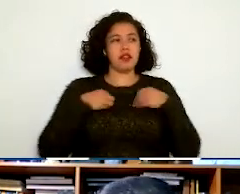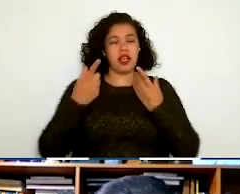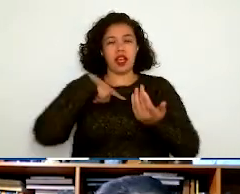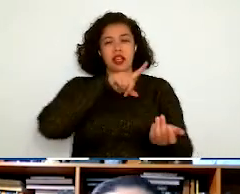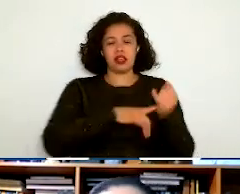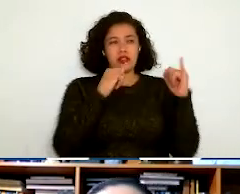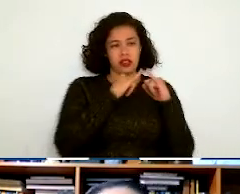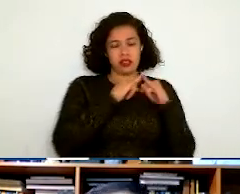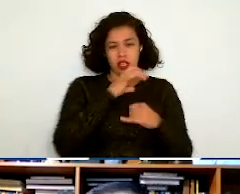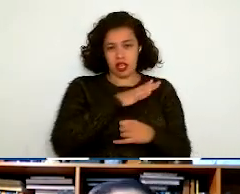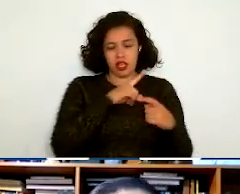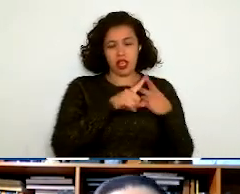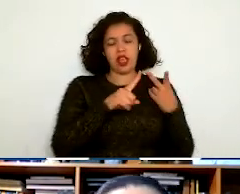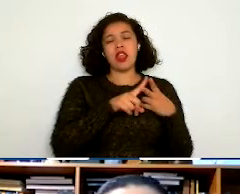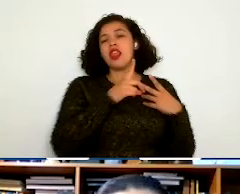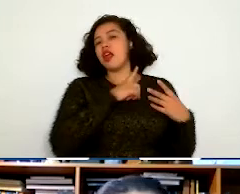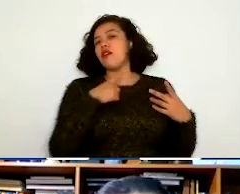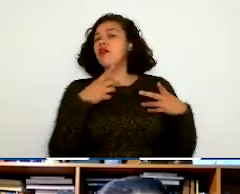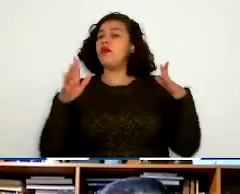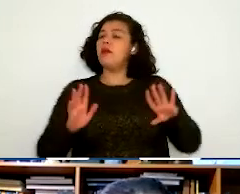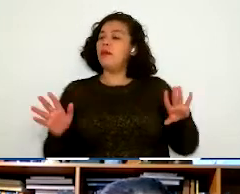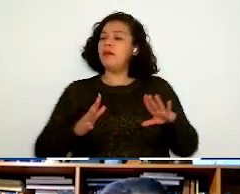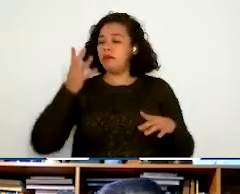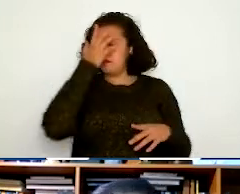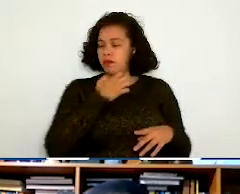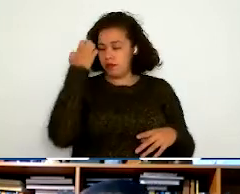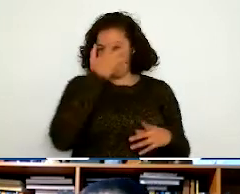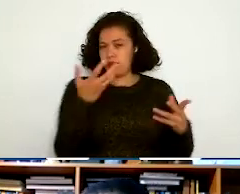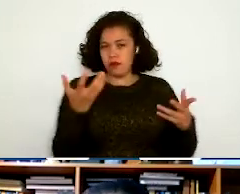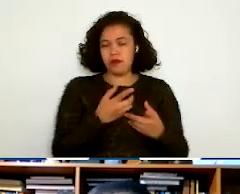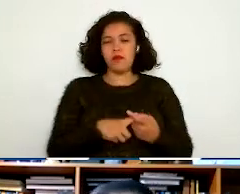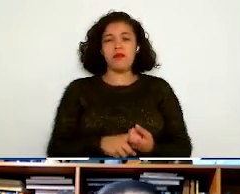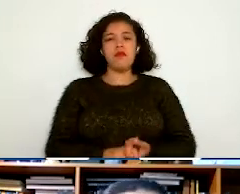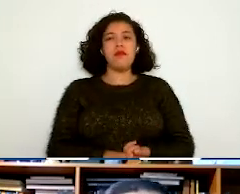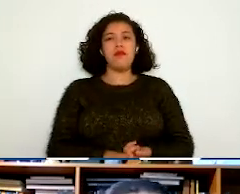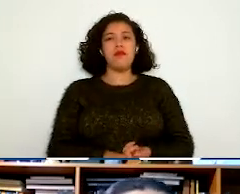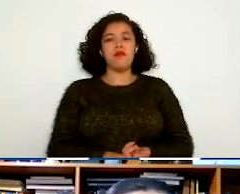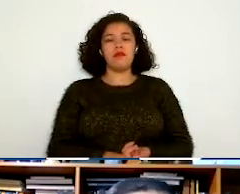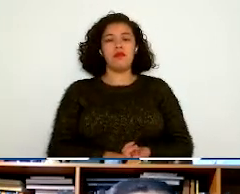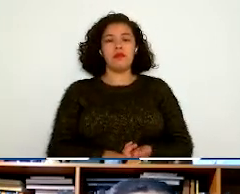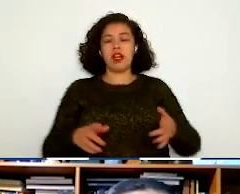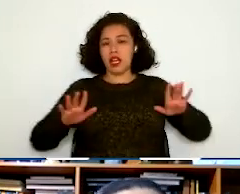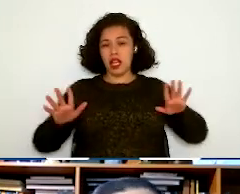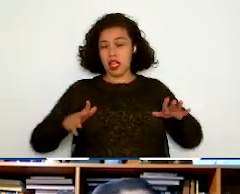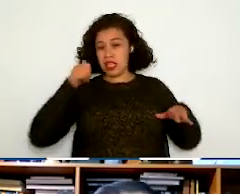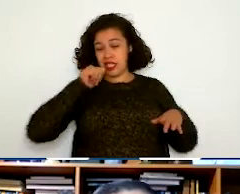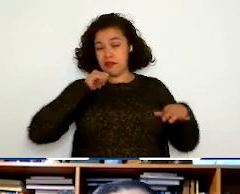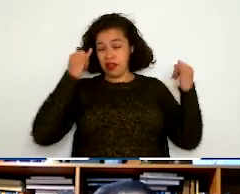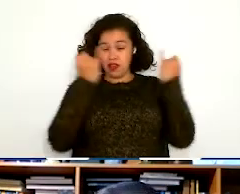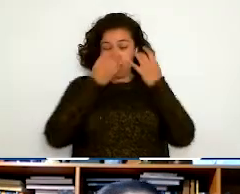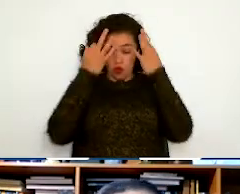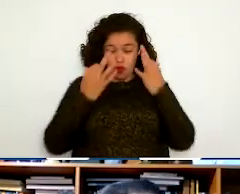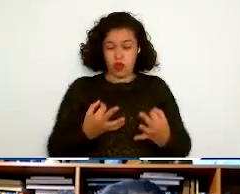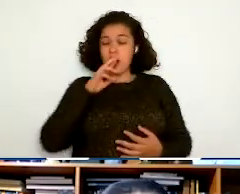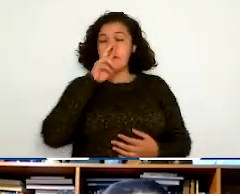nuestras instituciones. Hay que evaluar esas condiciones. No siempre, ¿no?, se tienen las mejores condiciones o el mejor